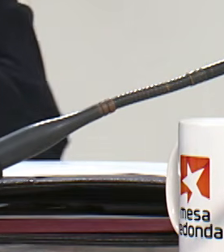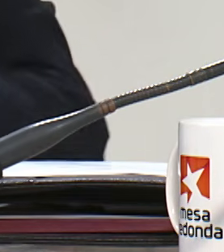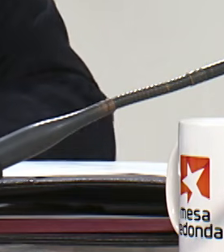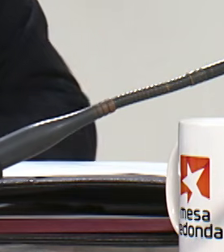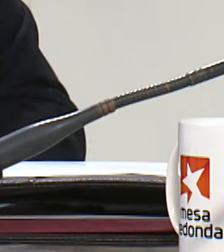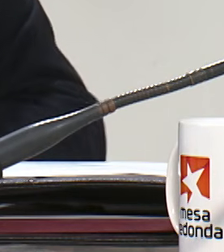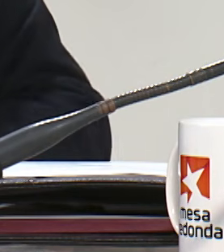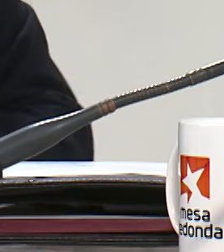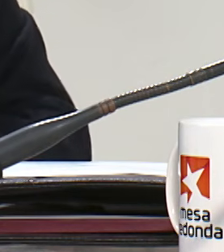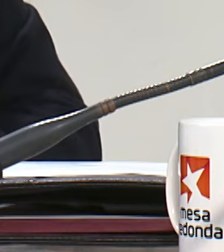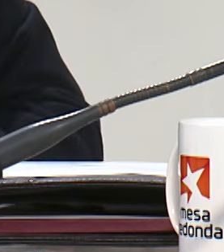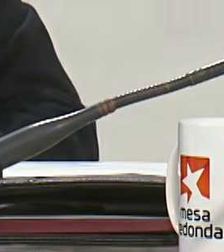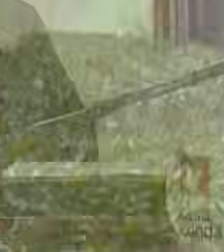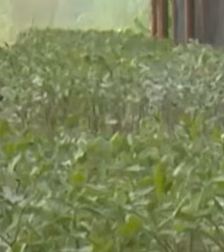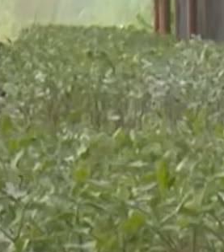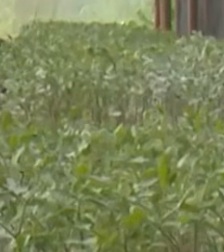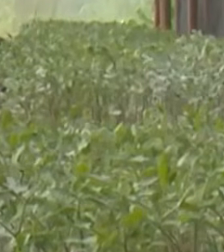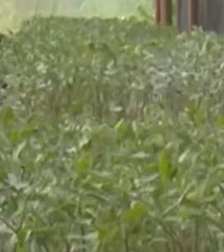gobernador en esta tarde.